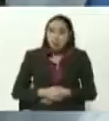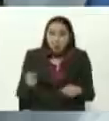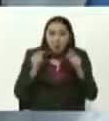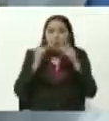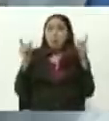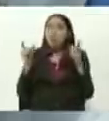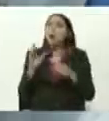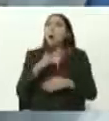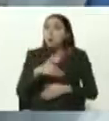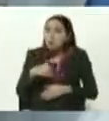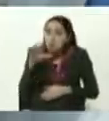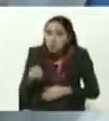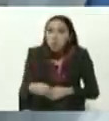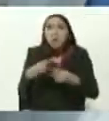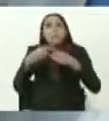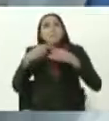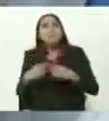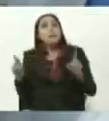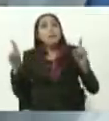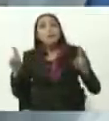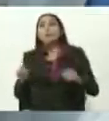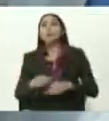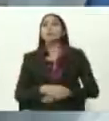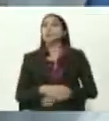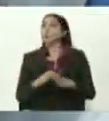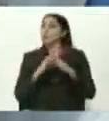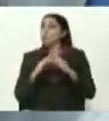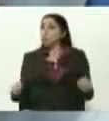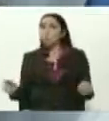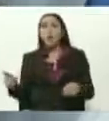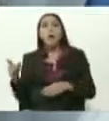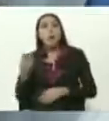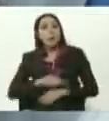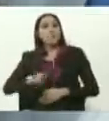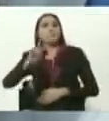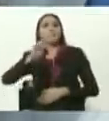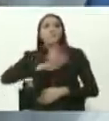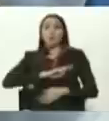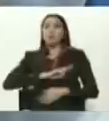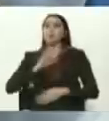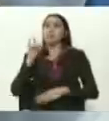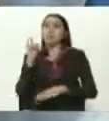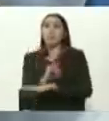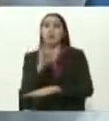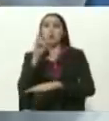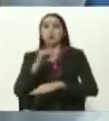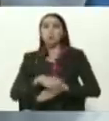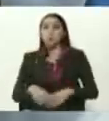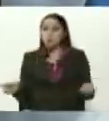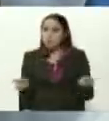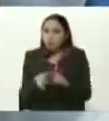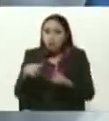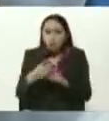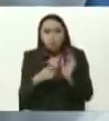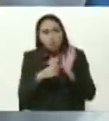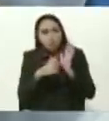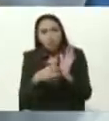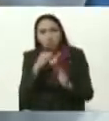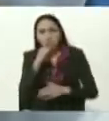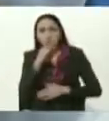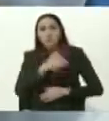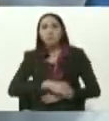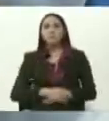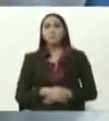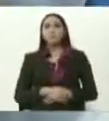de entrada, pero resultan ser todas delictivas, como esta que estoy mencionando acá. Los